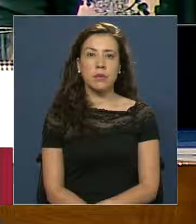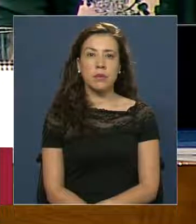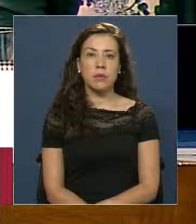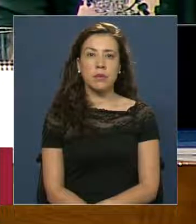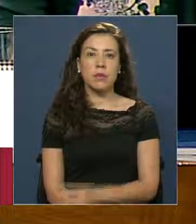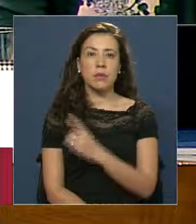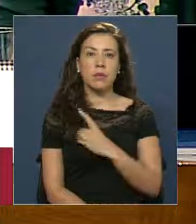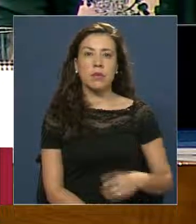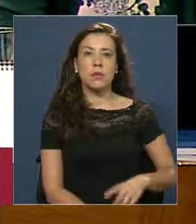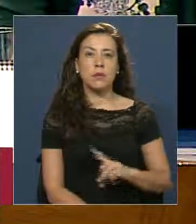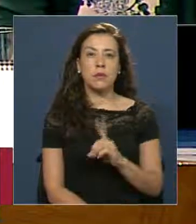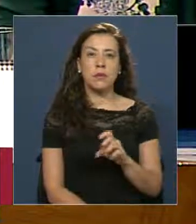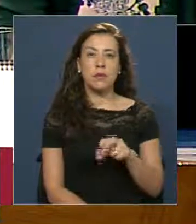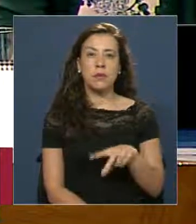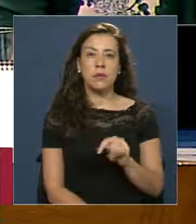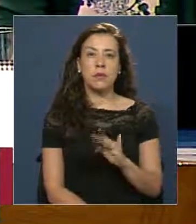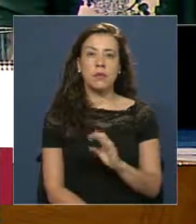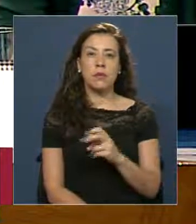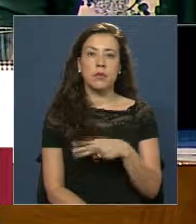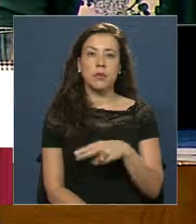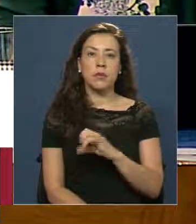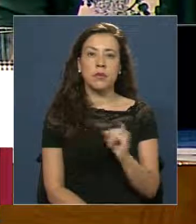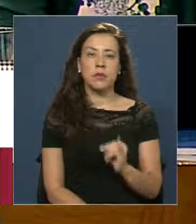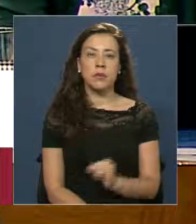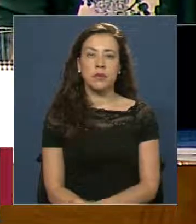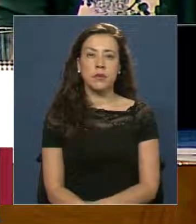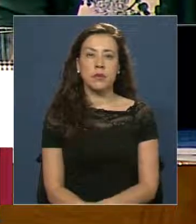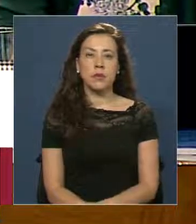Diputada Santibáñez.